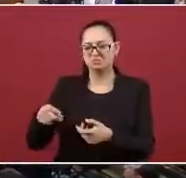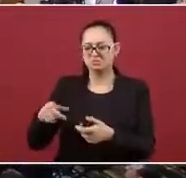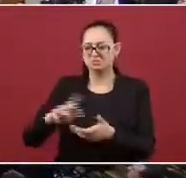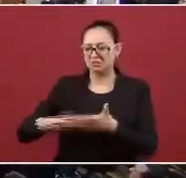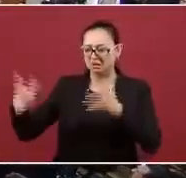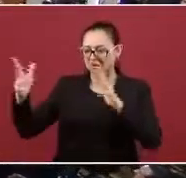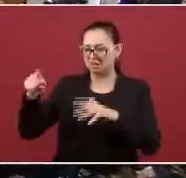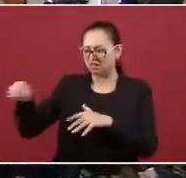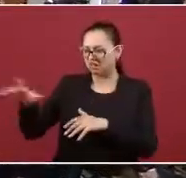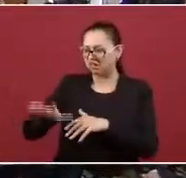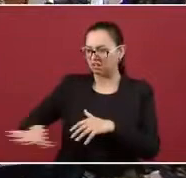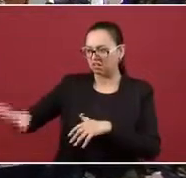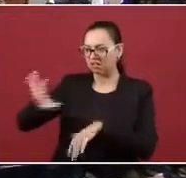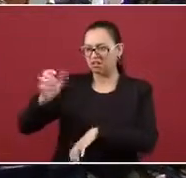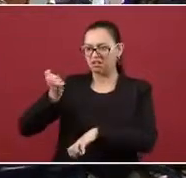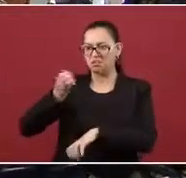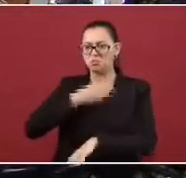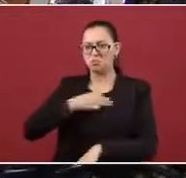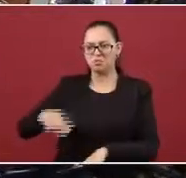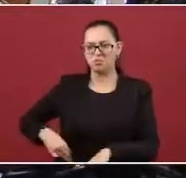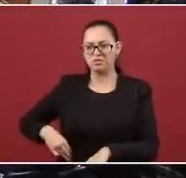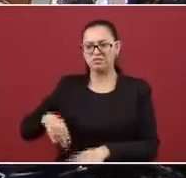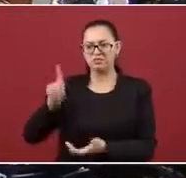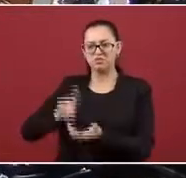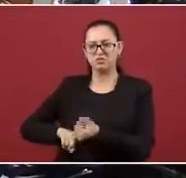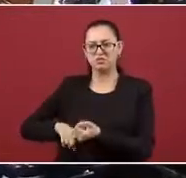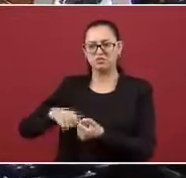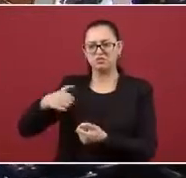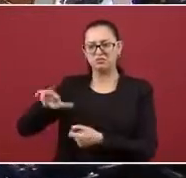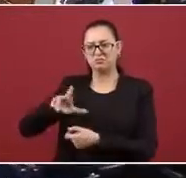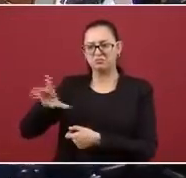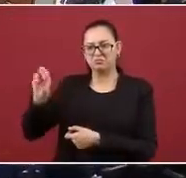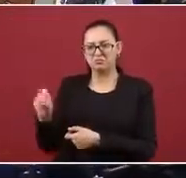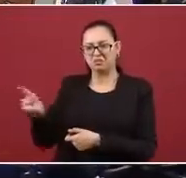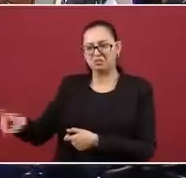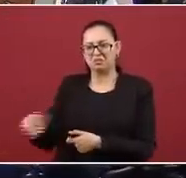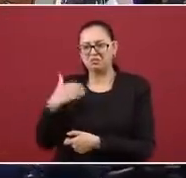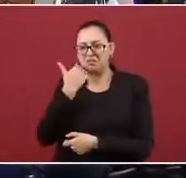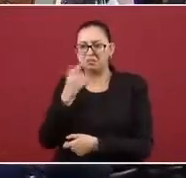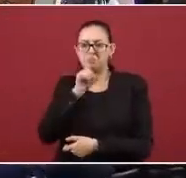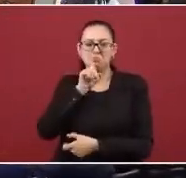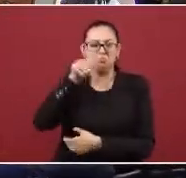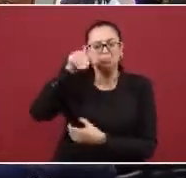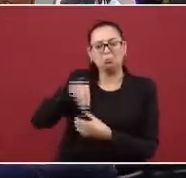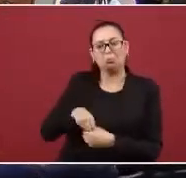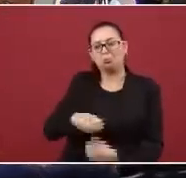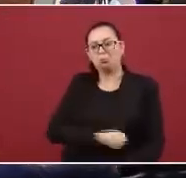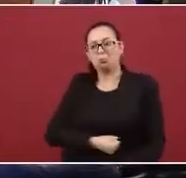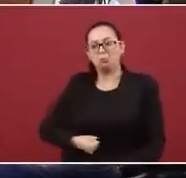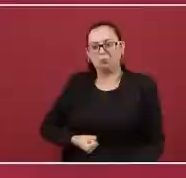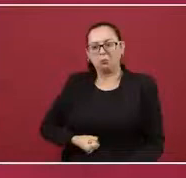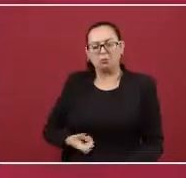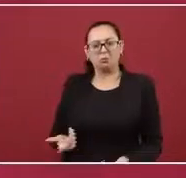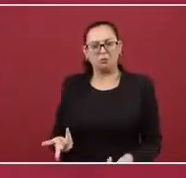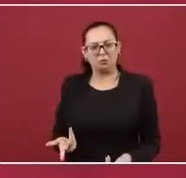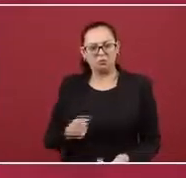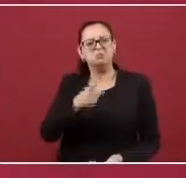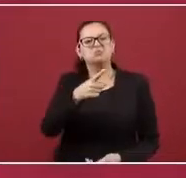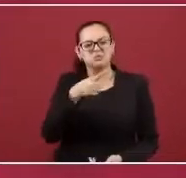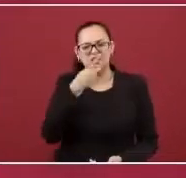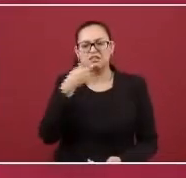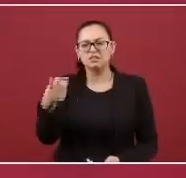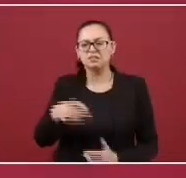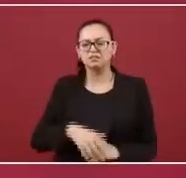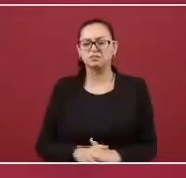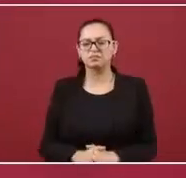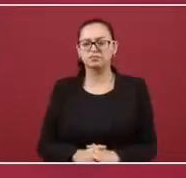inseguridad en un municipio, en una un destino tan importante para el turismo? Que todo mundo busque